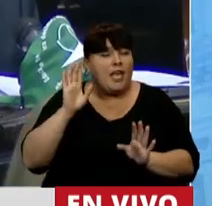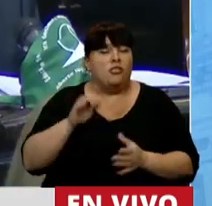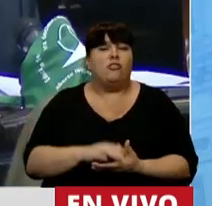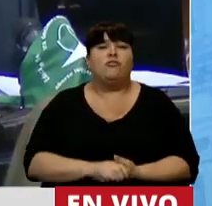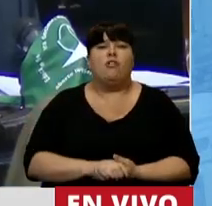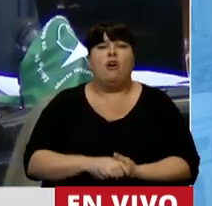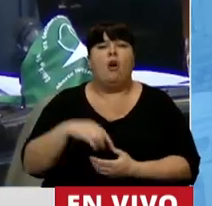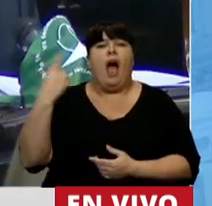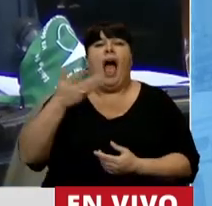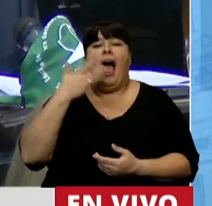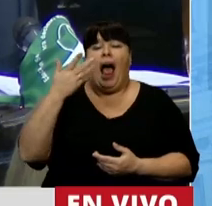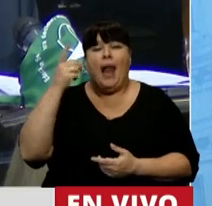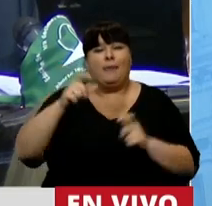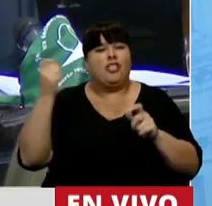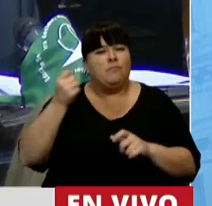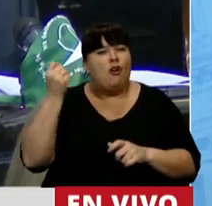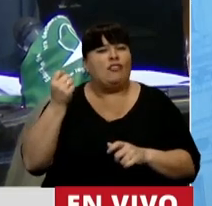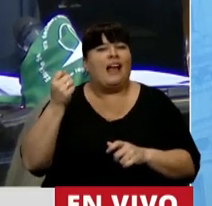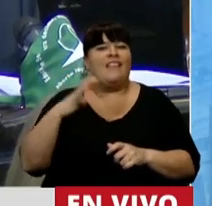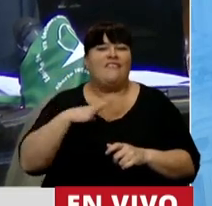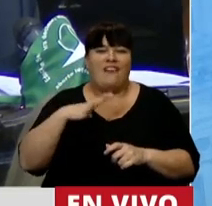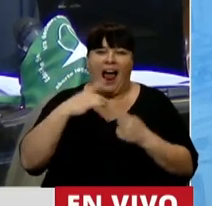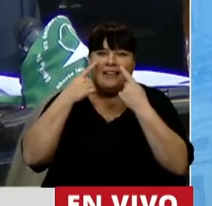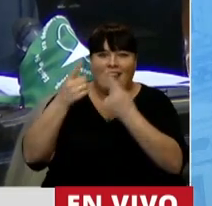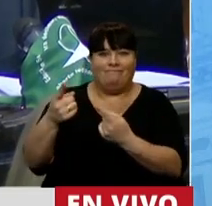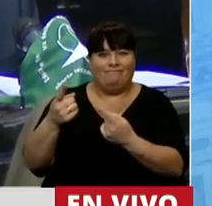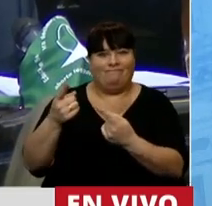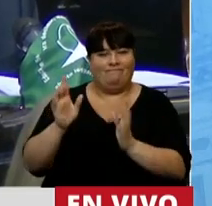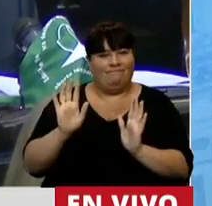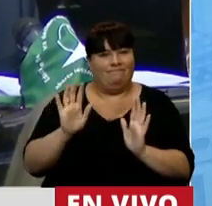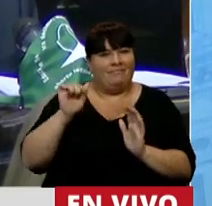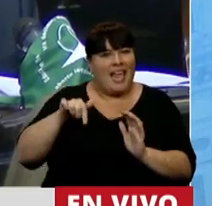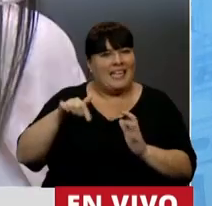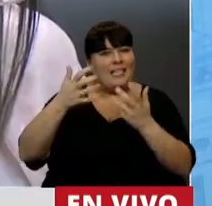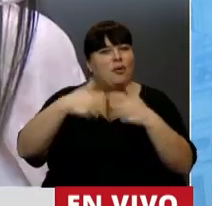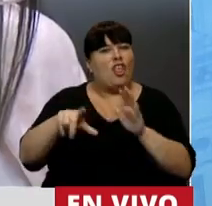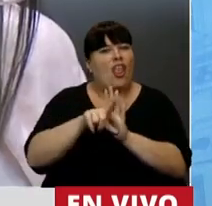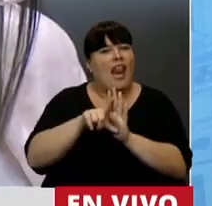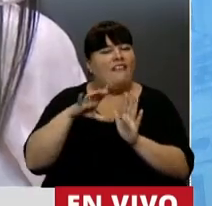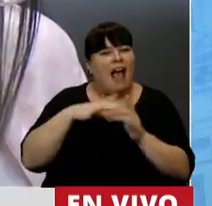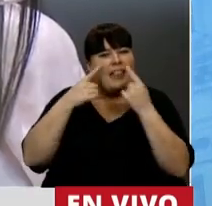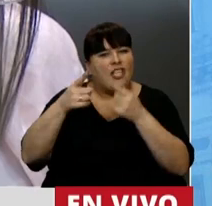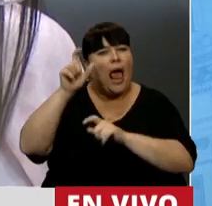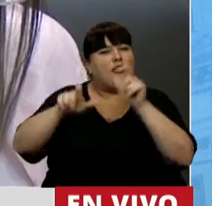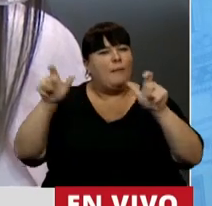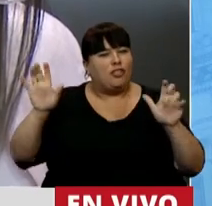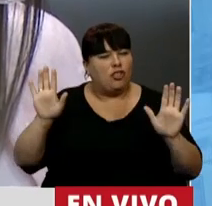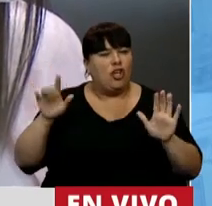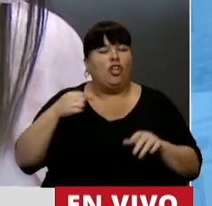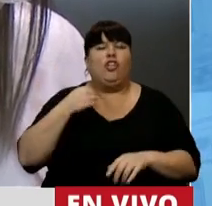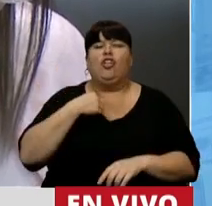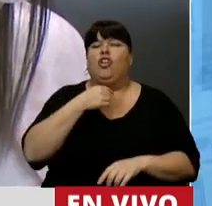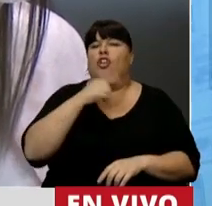presidente, que muchas voces importantes no han sido escuchadas en este proyecto de ley. Yo no